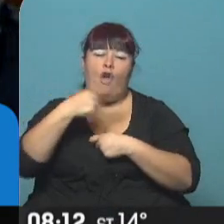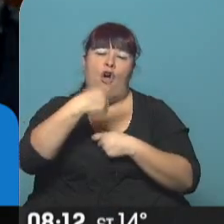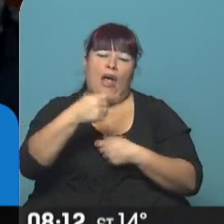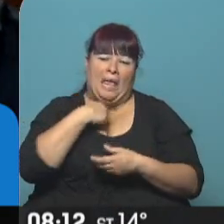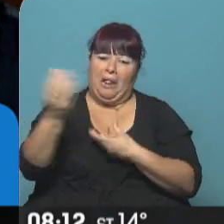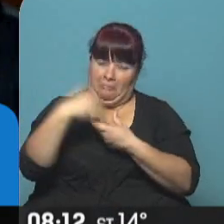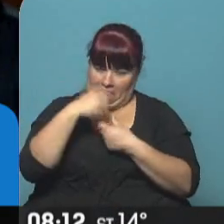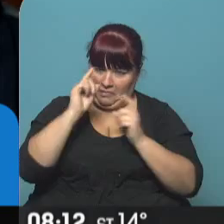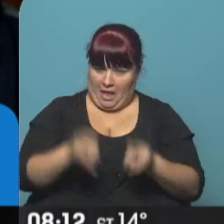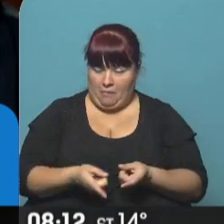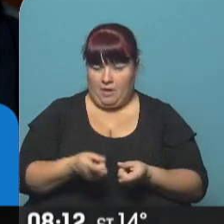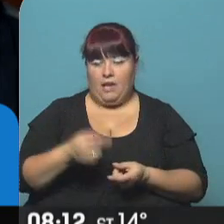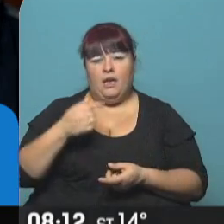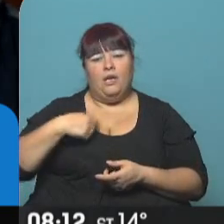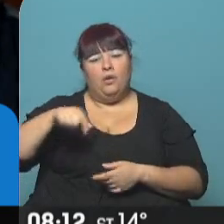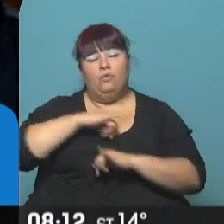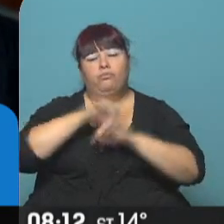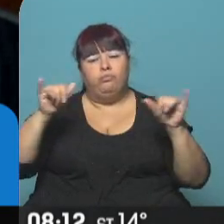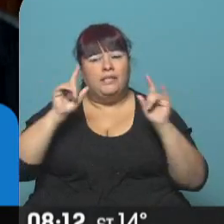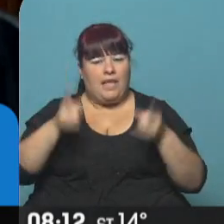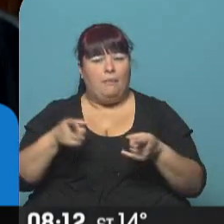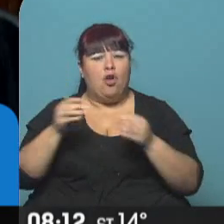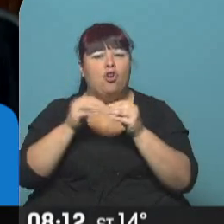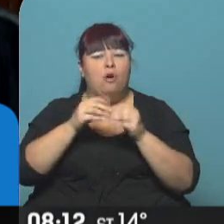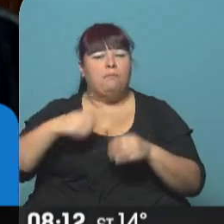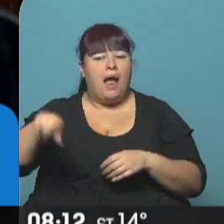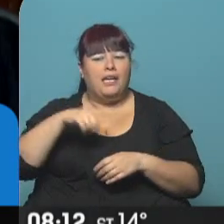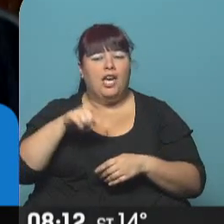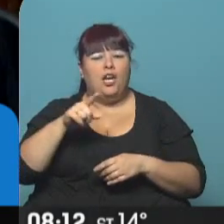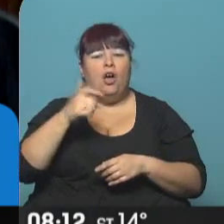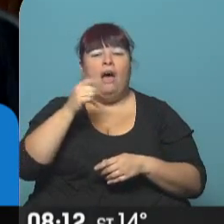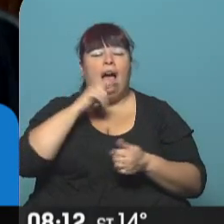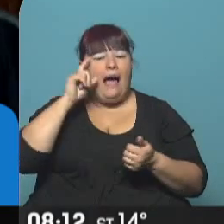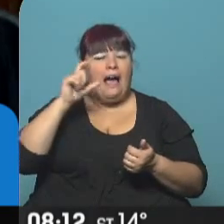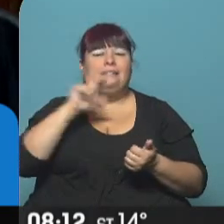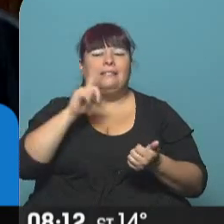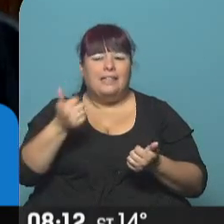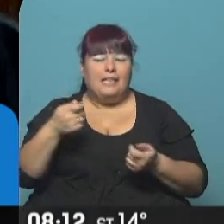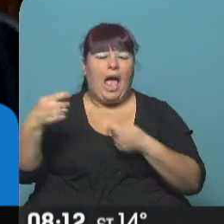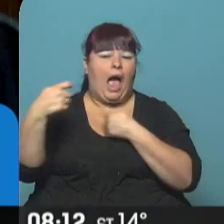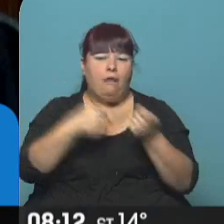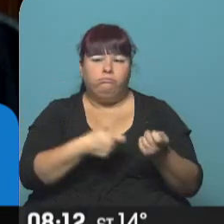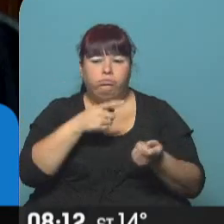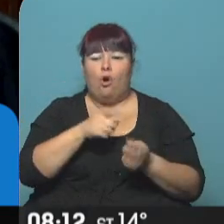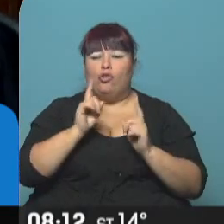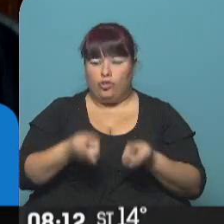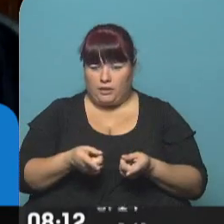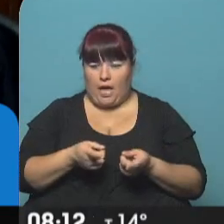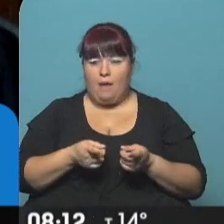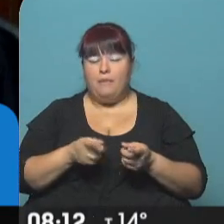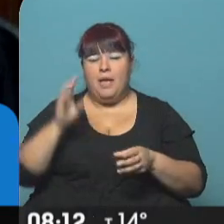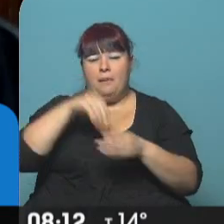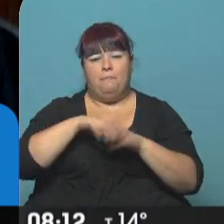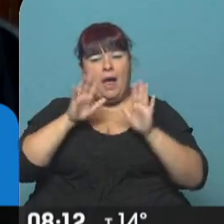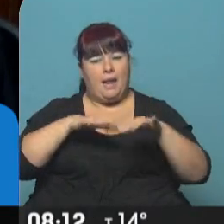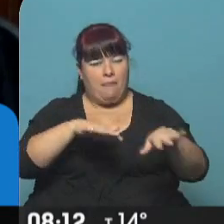quieran sumar. Nuestro llamado es también a los compañeros de ATE, de la CTA, que están acompañando también a sumarse a